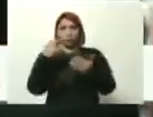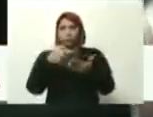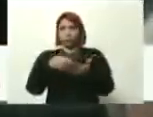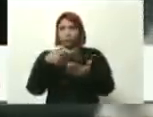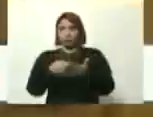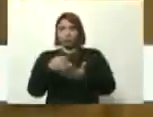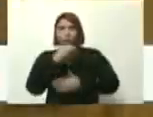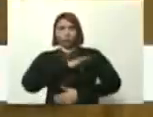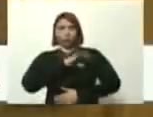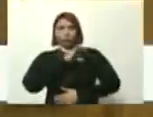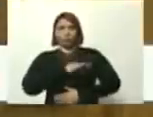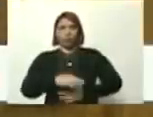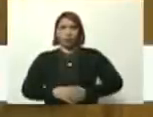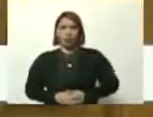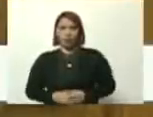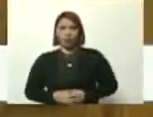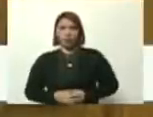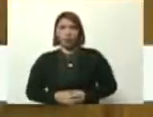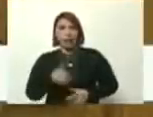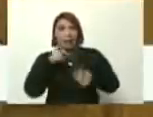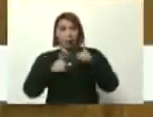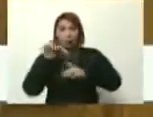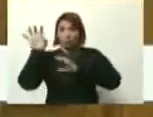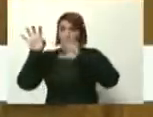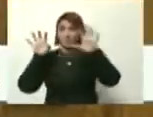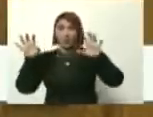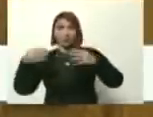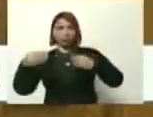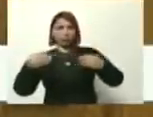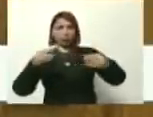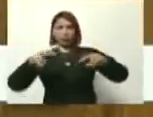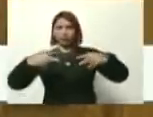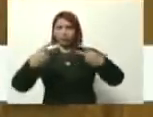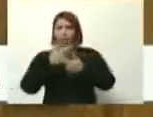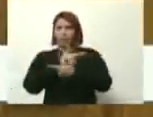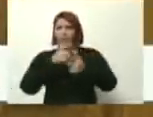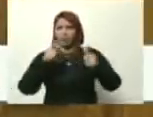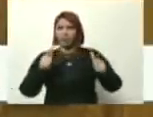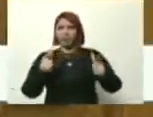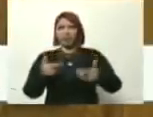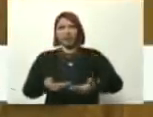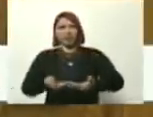social. Mientras para los países de modelos neoliberales es un